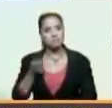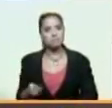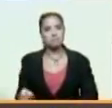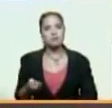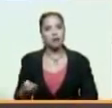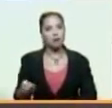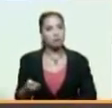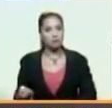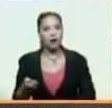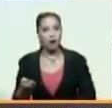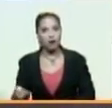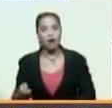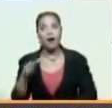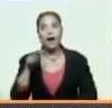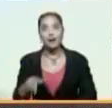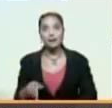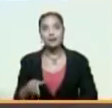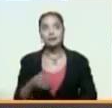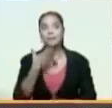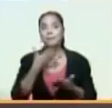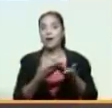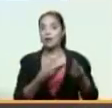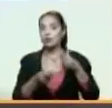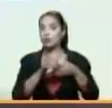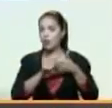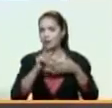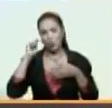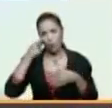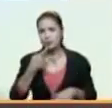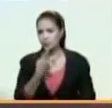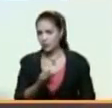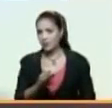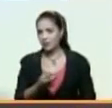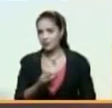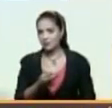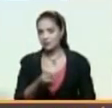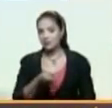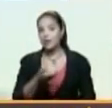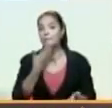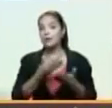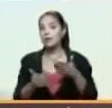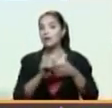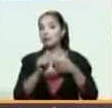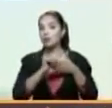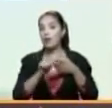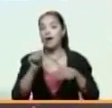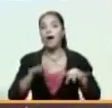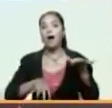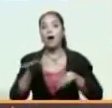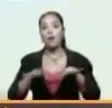extorsión, donde se tasaba en dólares. Recuerden que yo lo dije, se tasaba en dólares a veces